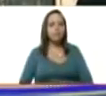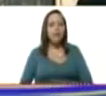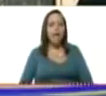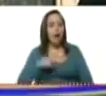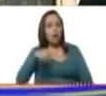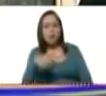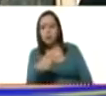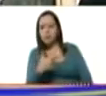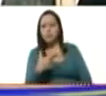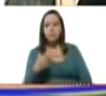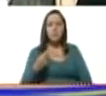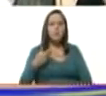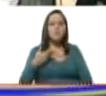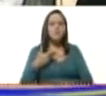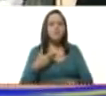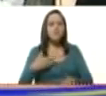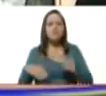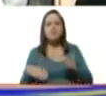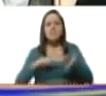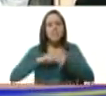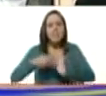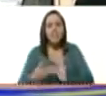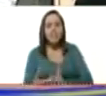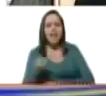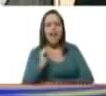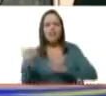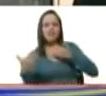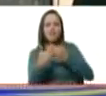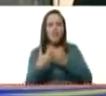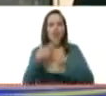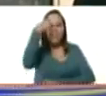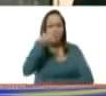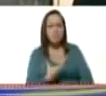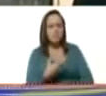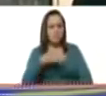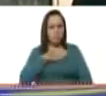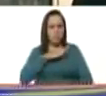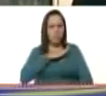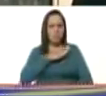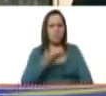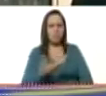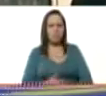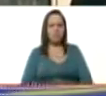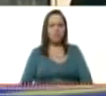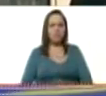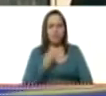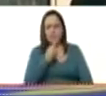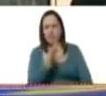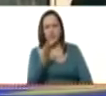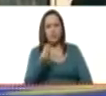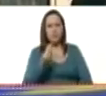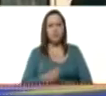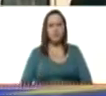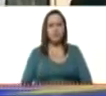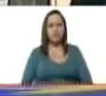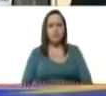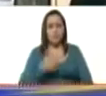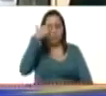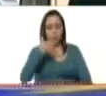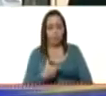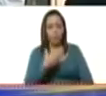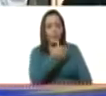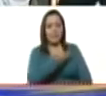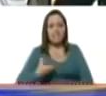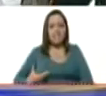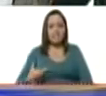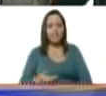de una agresión a un hombre. Yo lo he dicho muchas veces. Este presidente obrero que ustedes ven